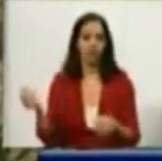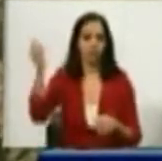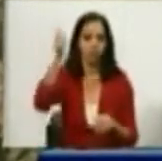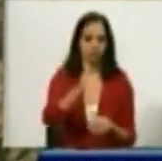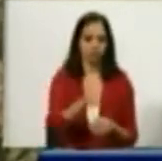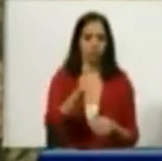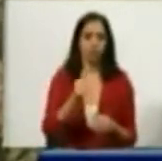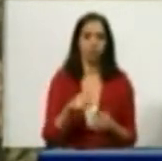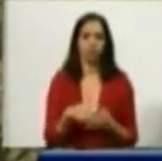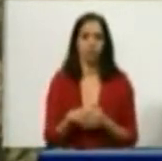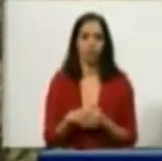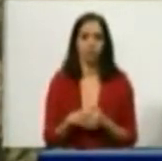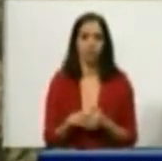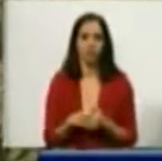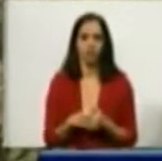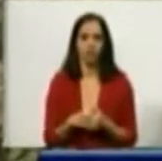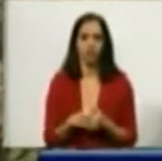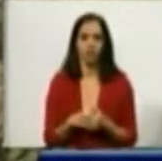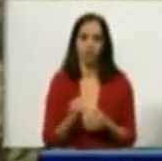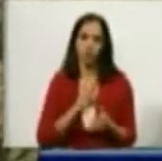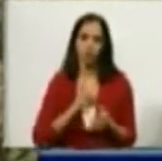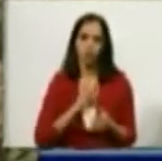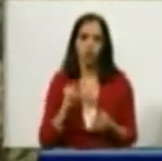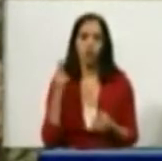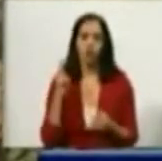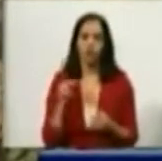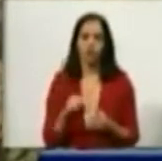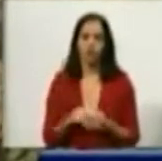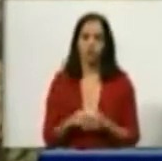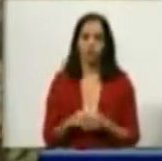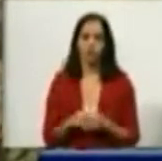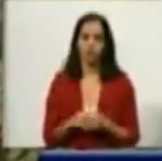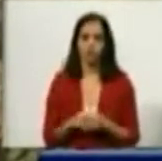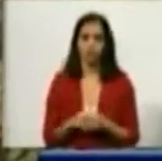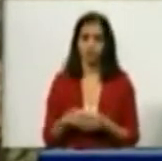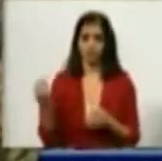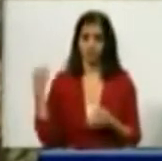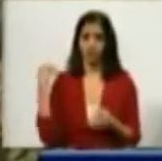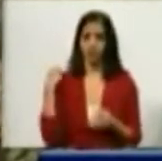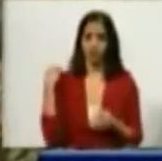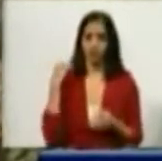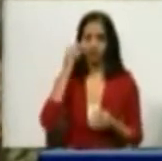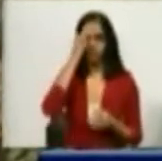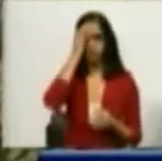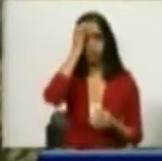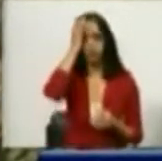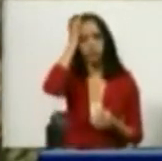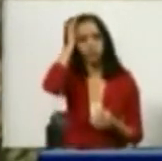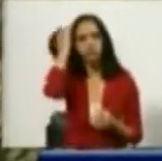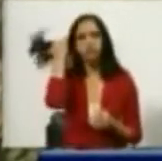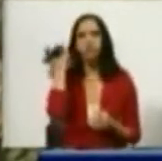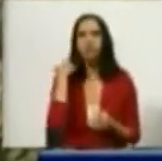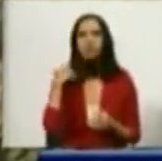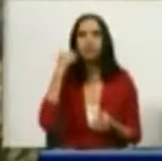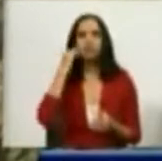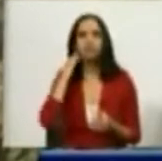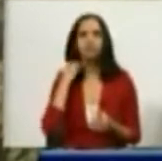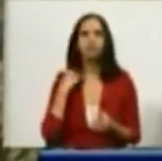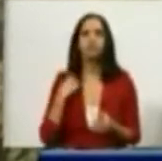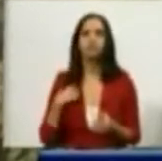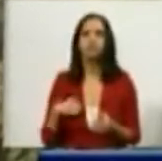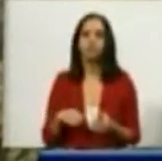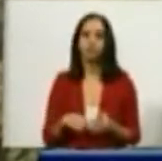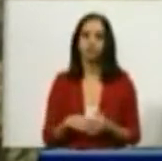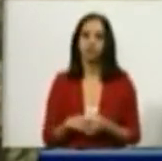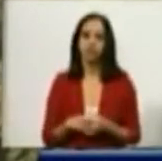un apéndice de El señor Uribe el patriote al psiquiatra nos informa los diecinueve integrantes de veinte de veinte